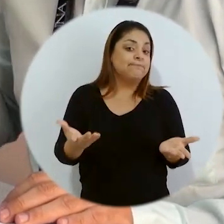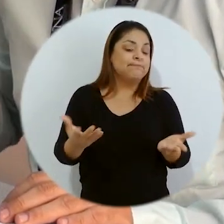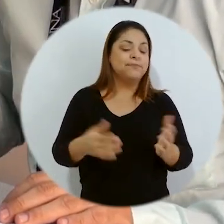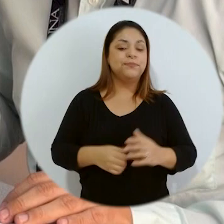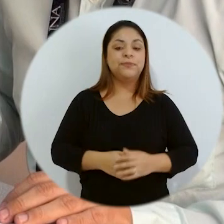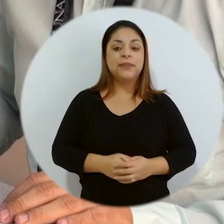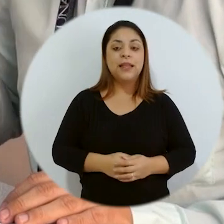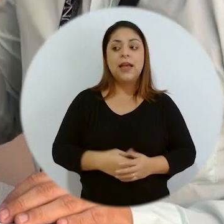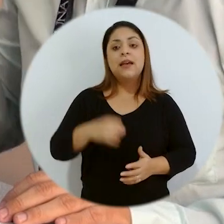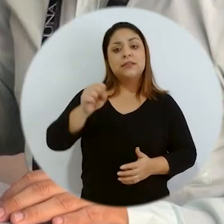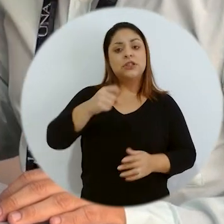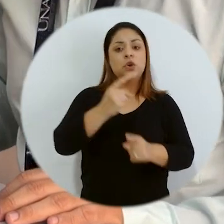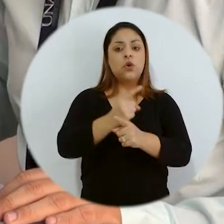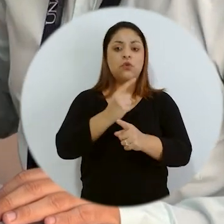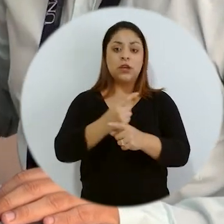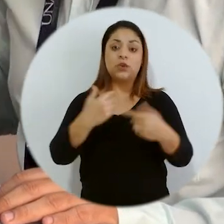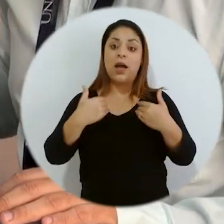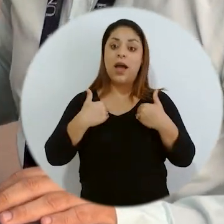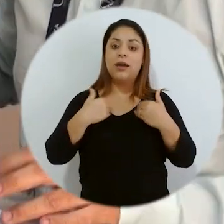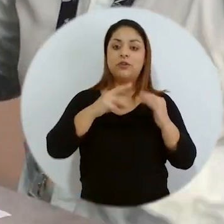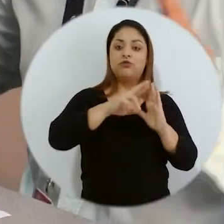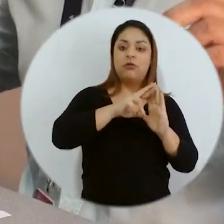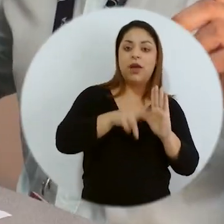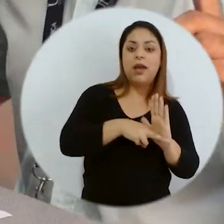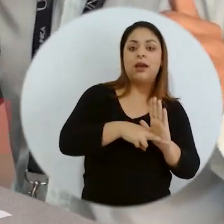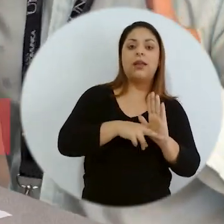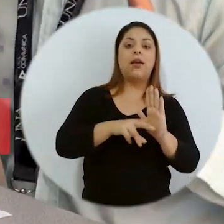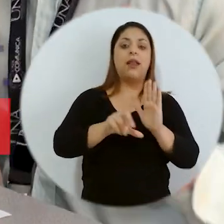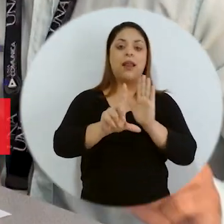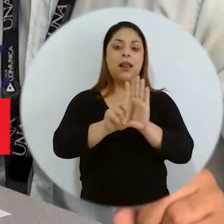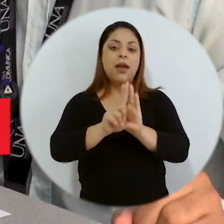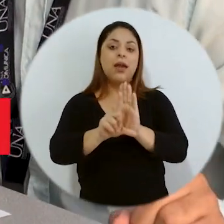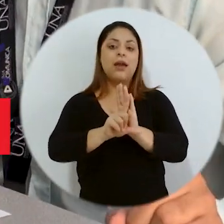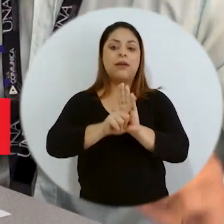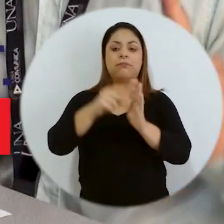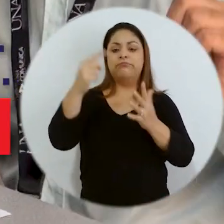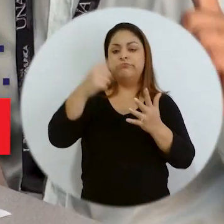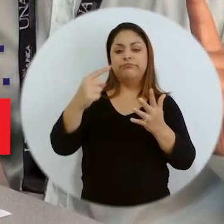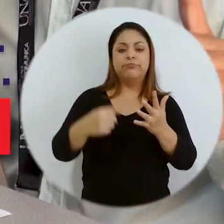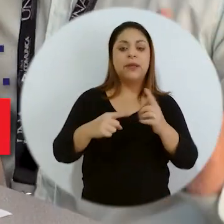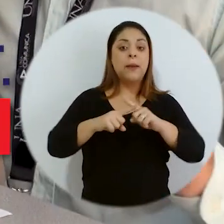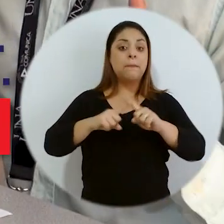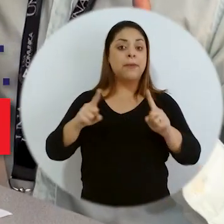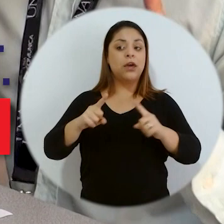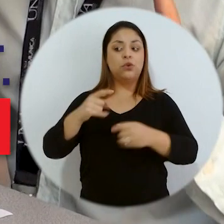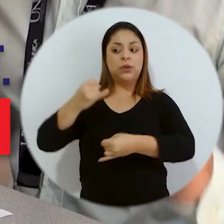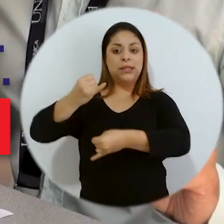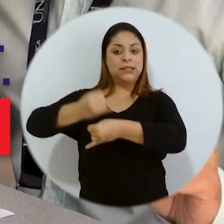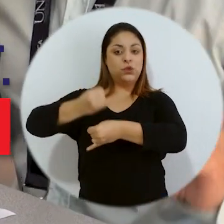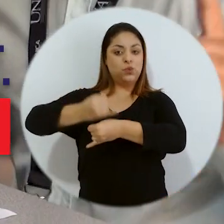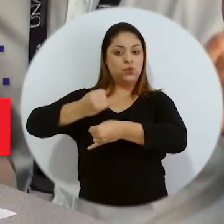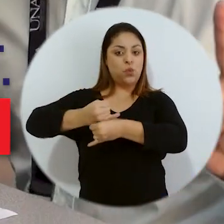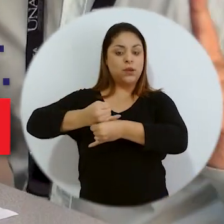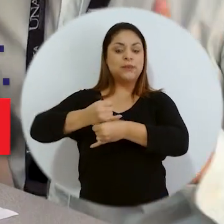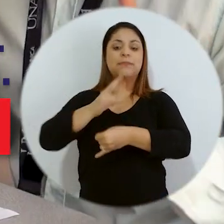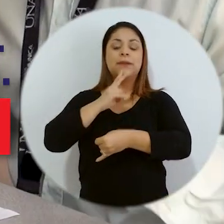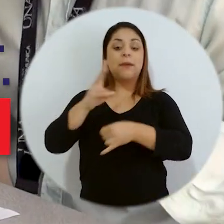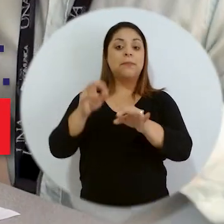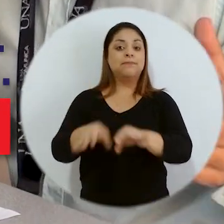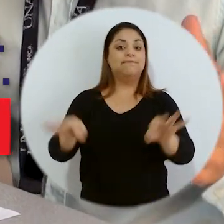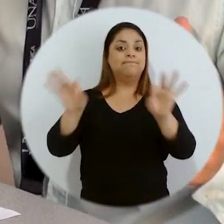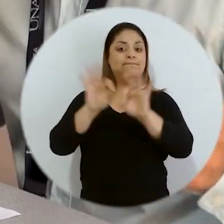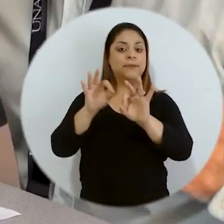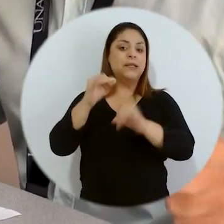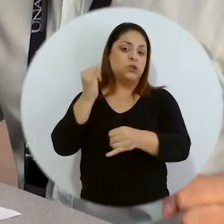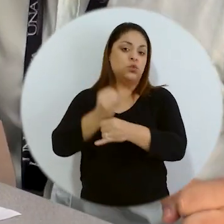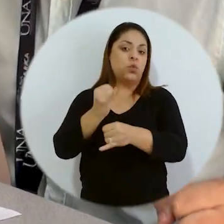punto. Ahí entran las leyes, las normativas, los reglamentos, pero ahí entran también las instituciones. Las instituciones son entes vivos y más la Universidad Nacional,